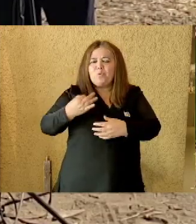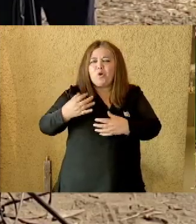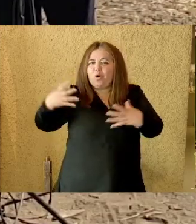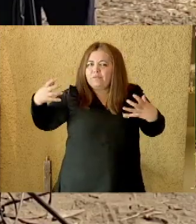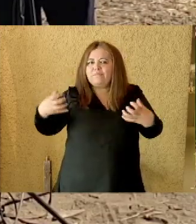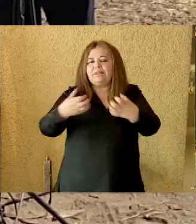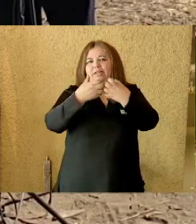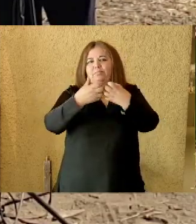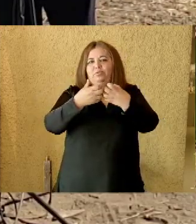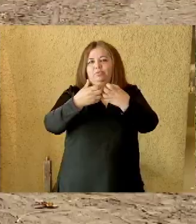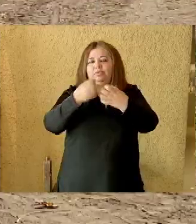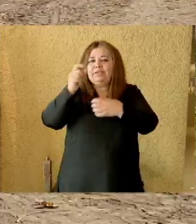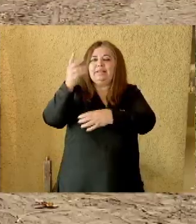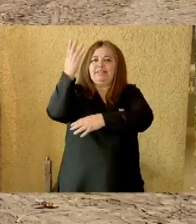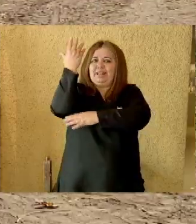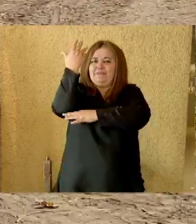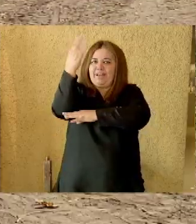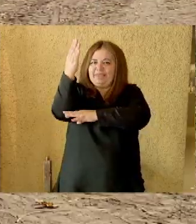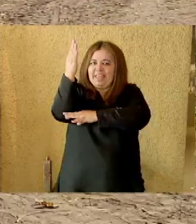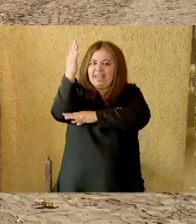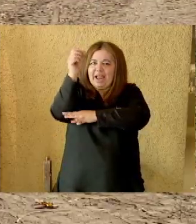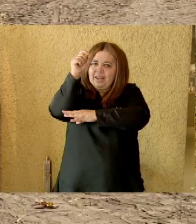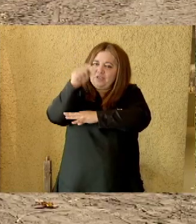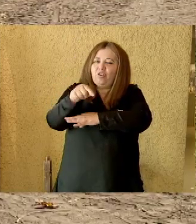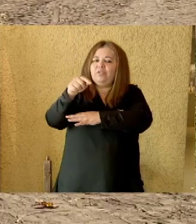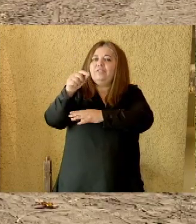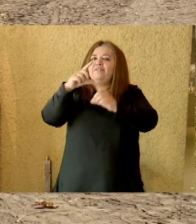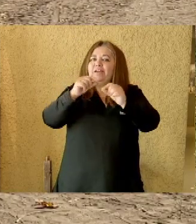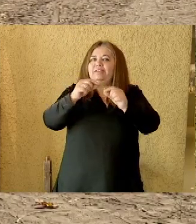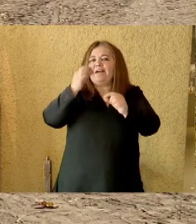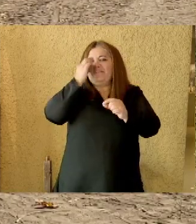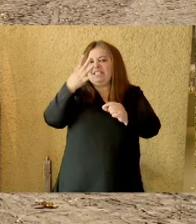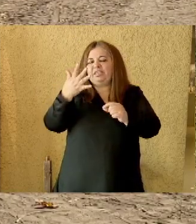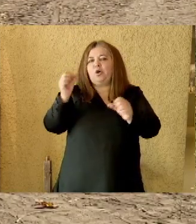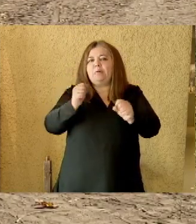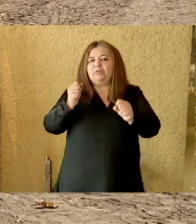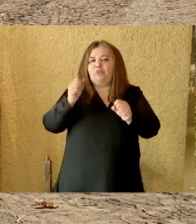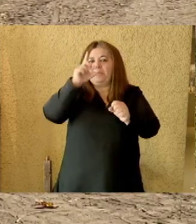bandera y en este 25 de mayo, ¡que viva la patria! ¡Viva!